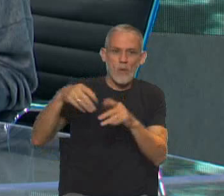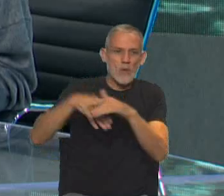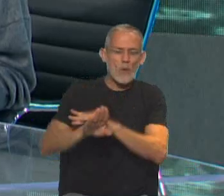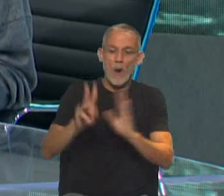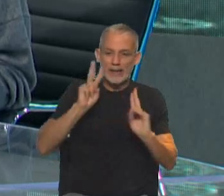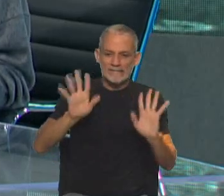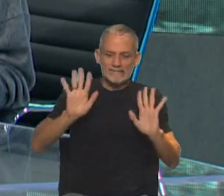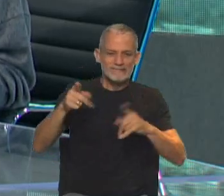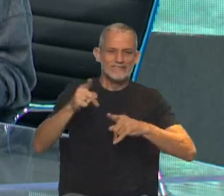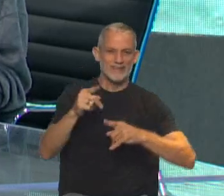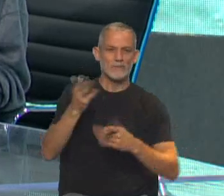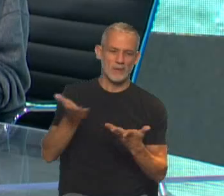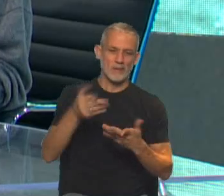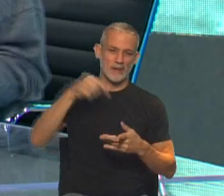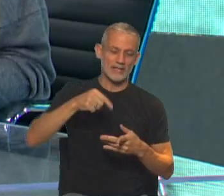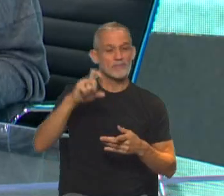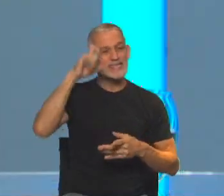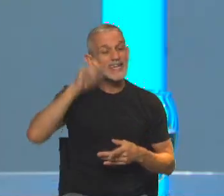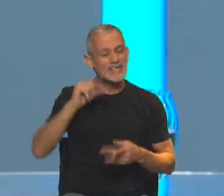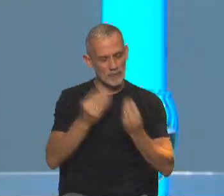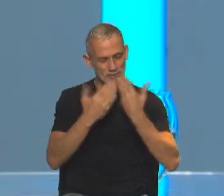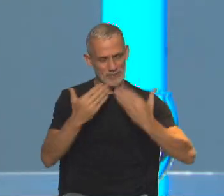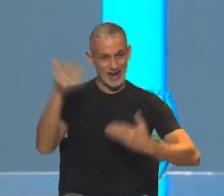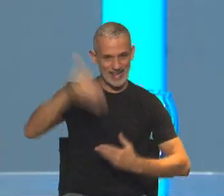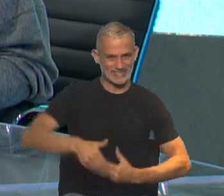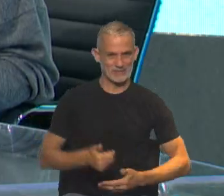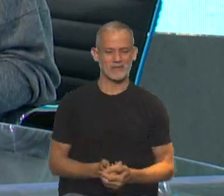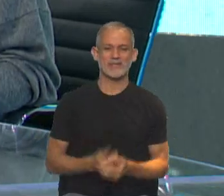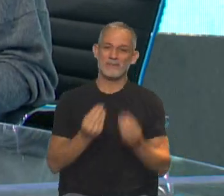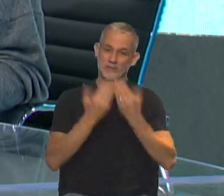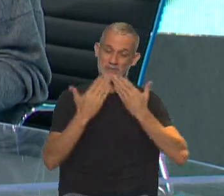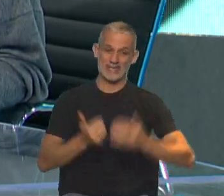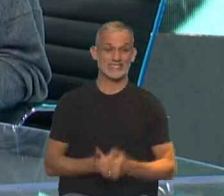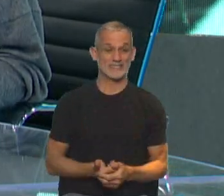de hemeroteca a esta nota en particular. Celina, muchísimas gracias por haber venido. A ustedes. Muchísimas gracias. Bruno Arias.